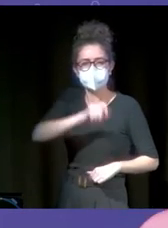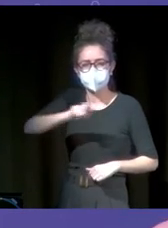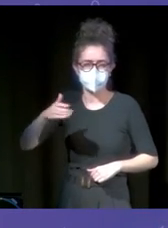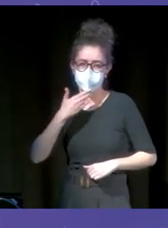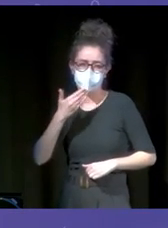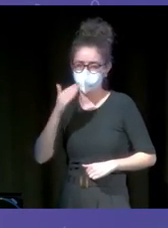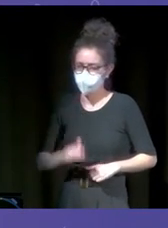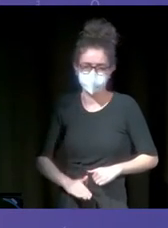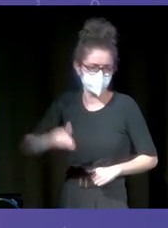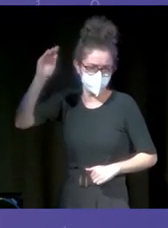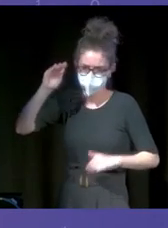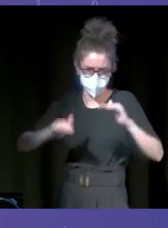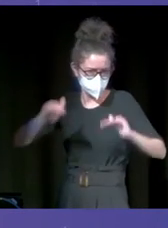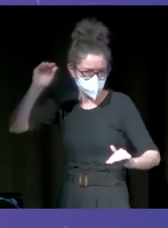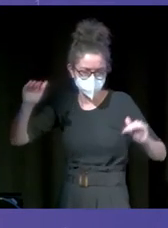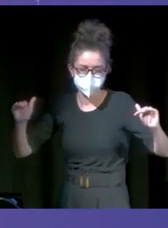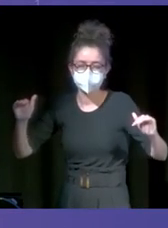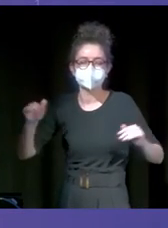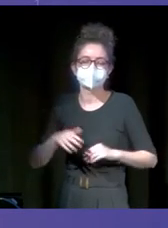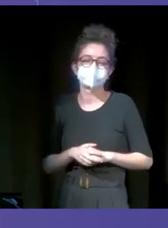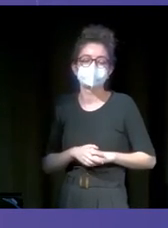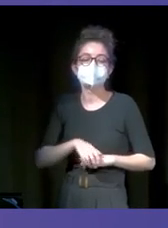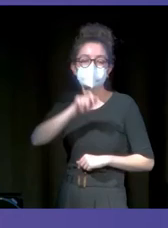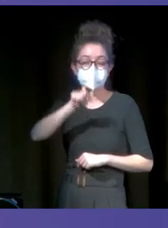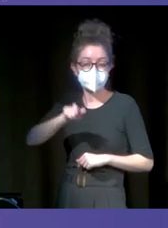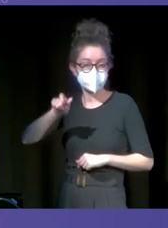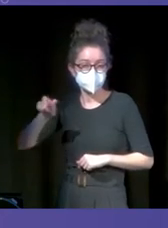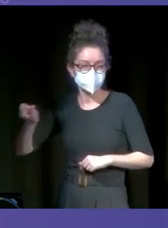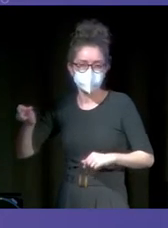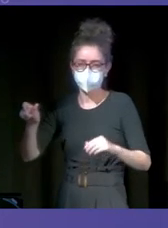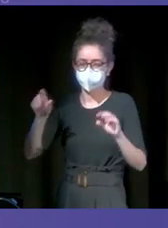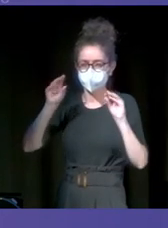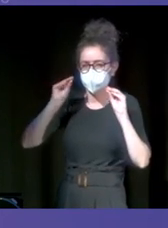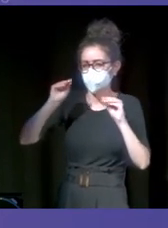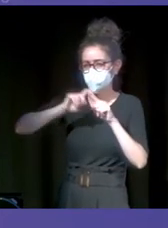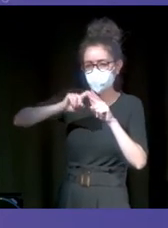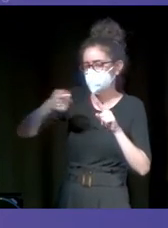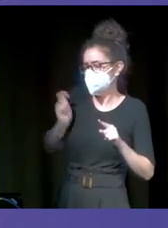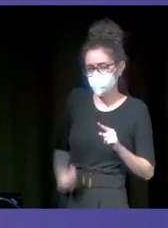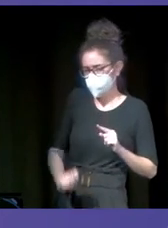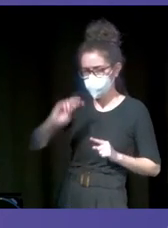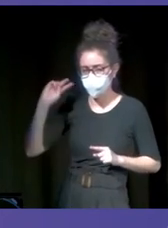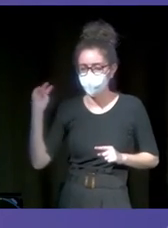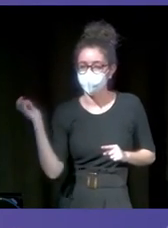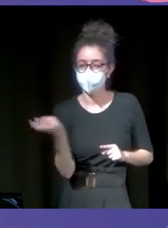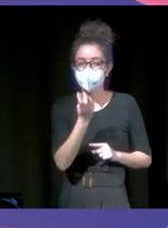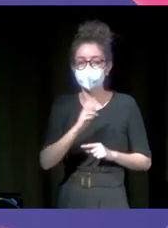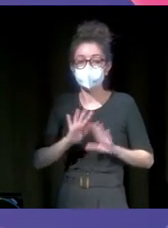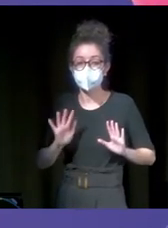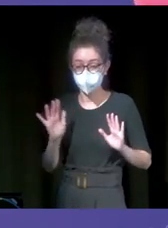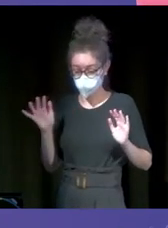edades de encuentro de personas que tienen diferentes formaciones pero que comparten un espacio